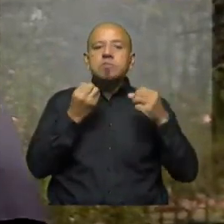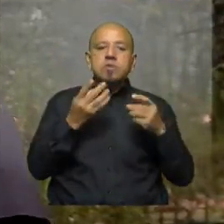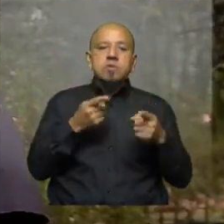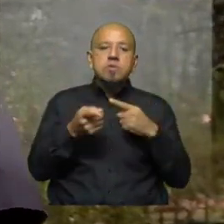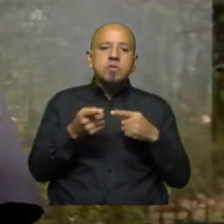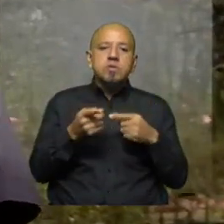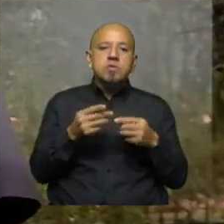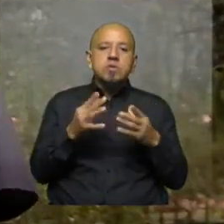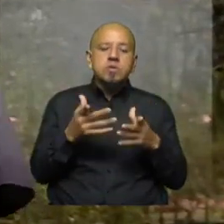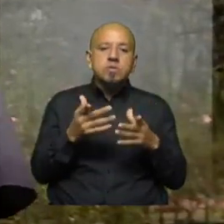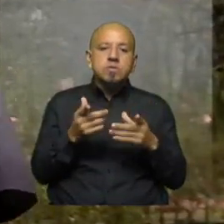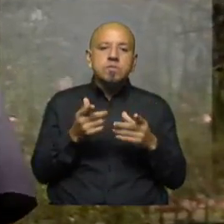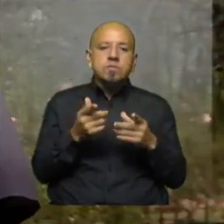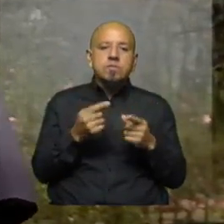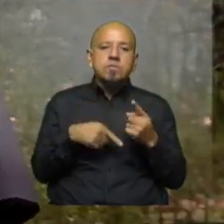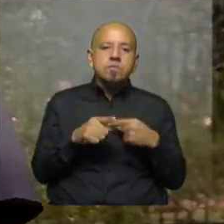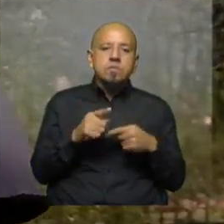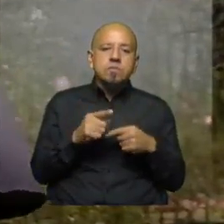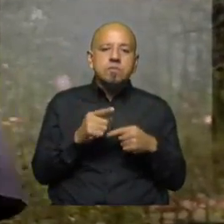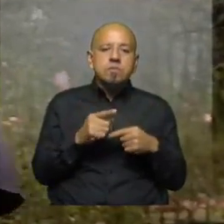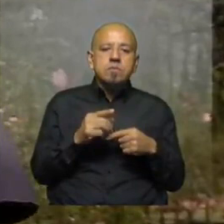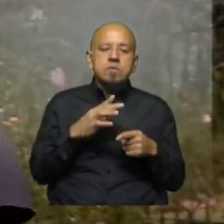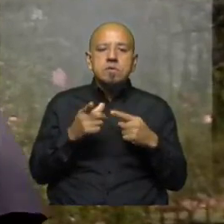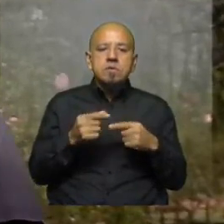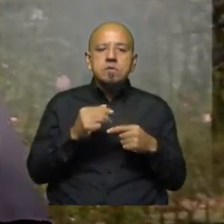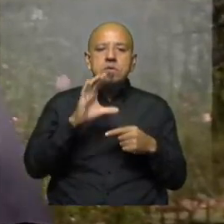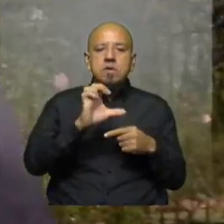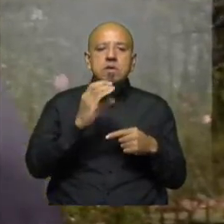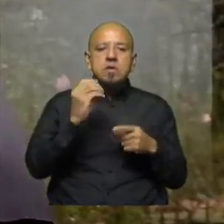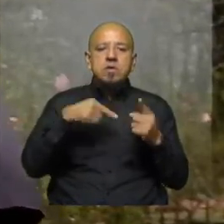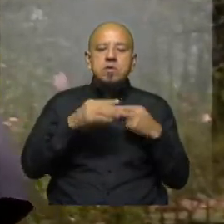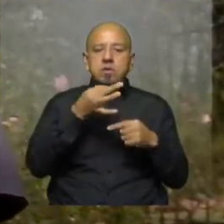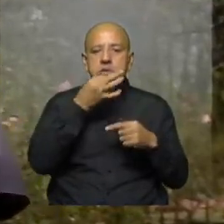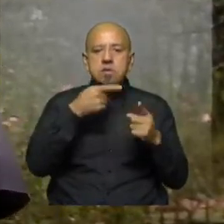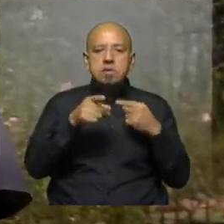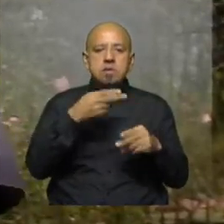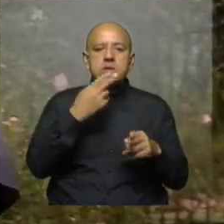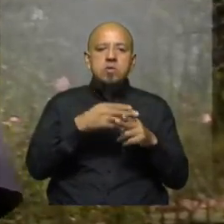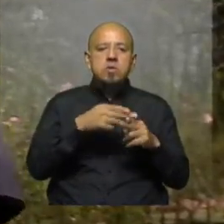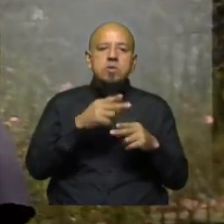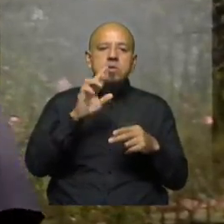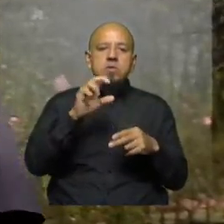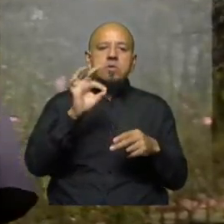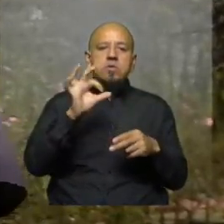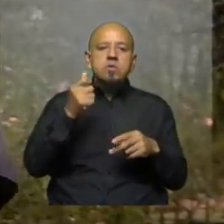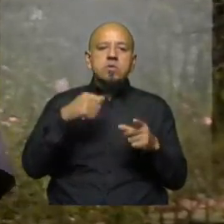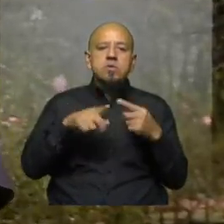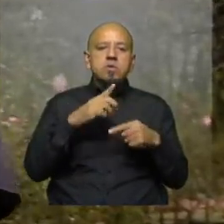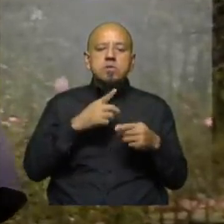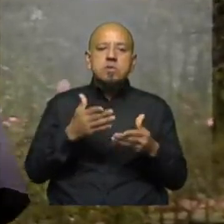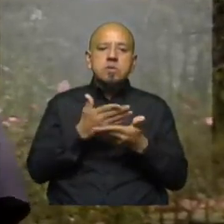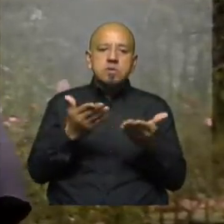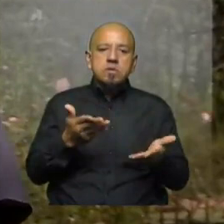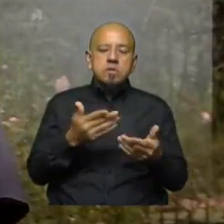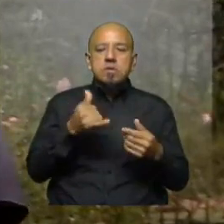sea el hecho de que cuando Umberto Eco habla en su novela El nombre de la rosa, llega a decir que, bueno, que la rosa